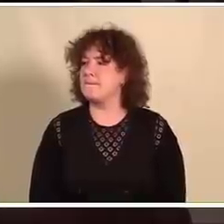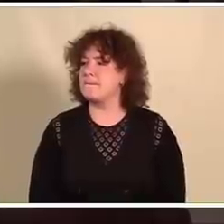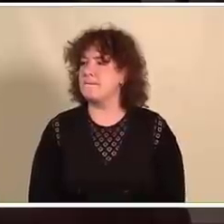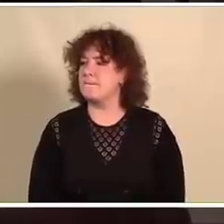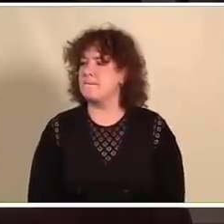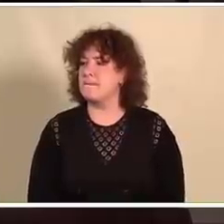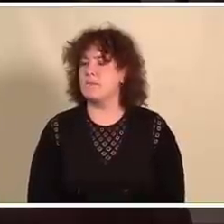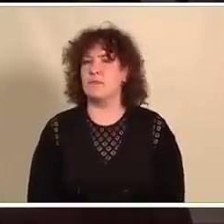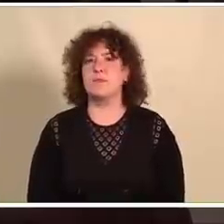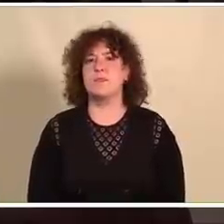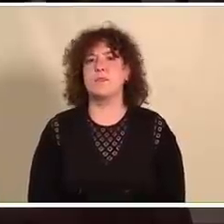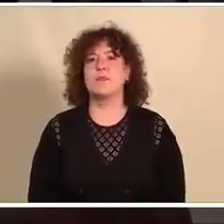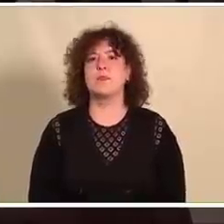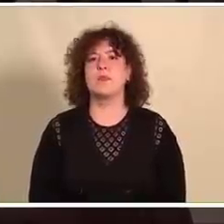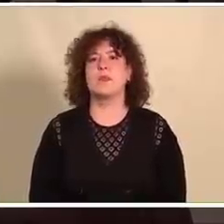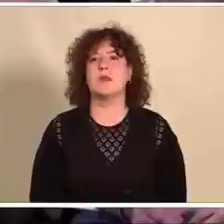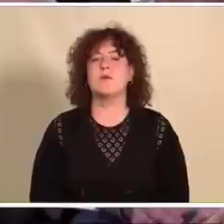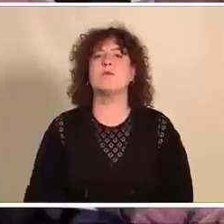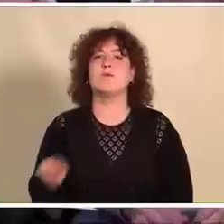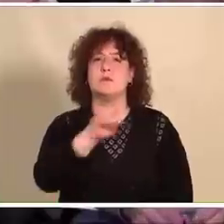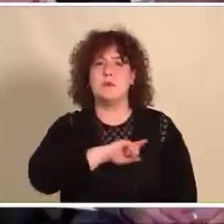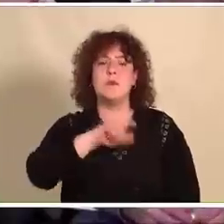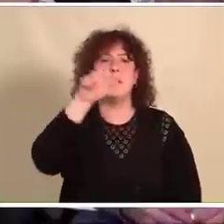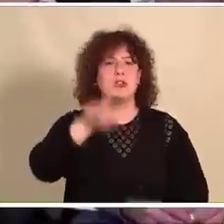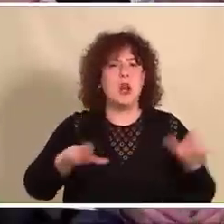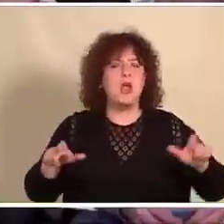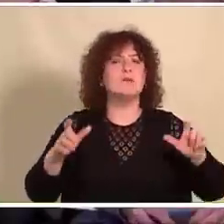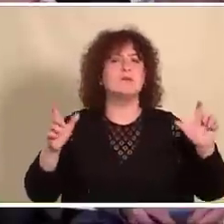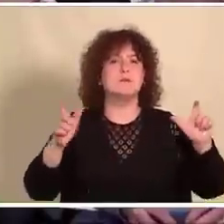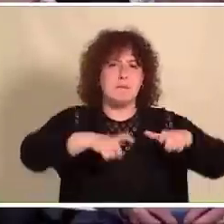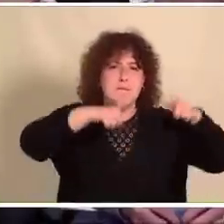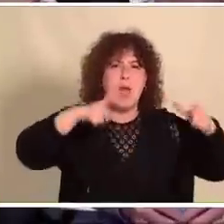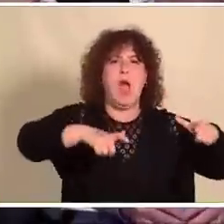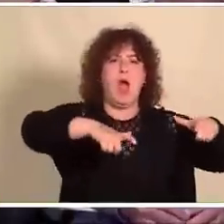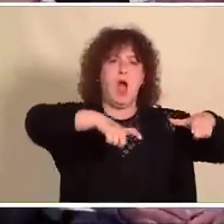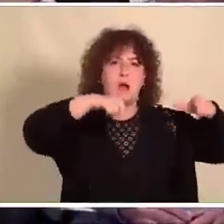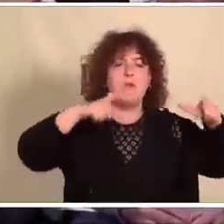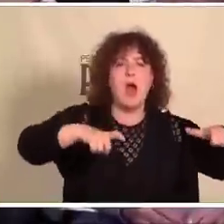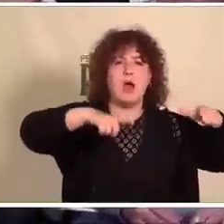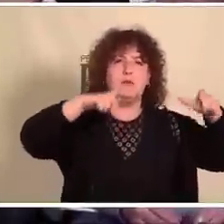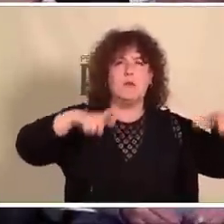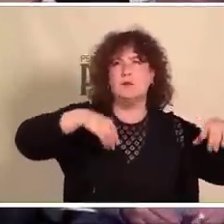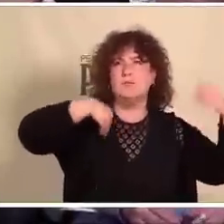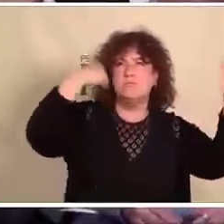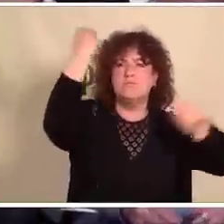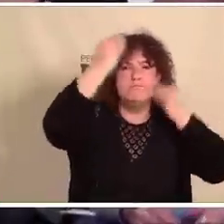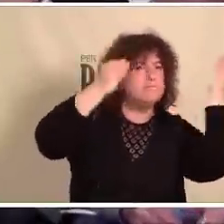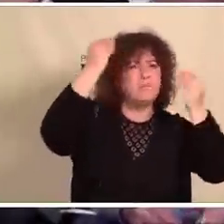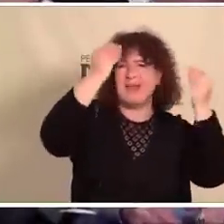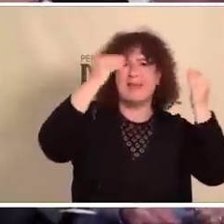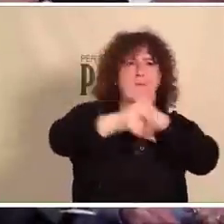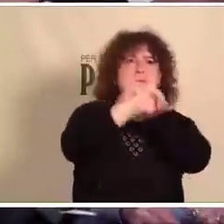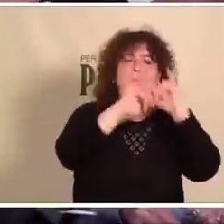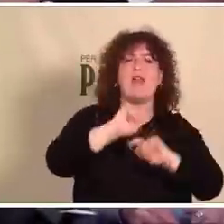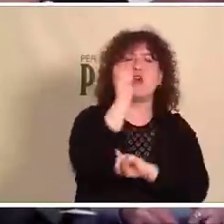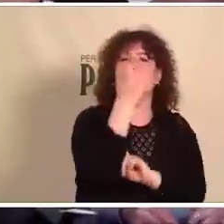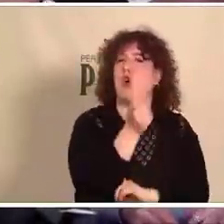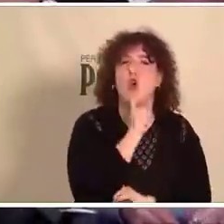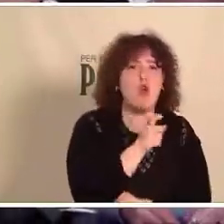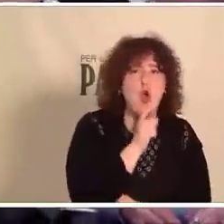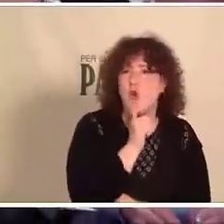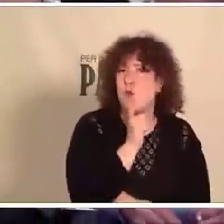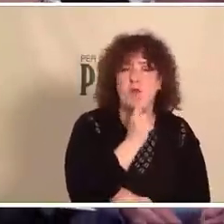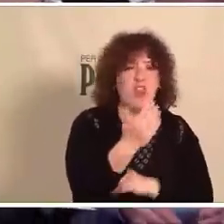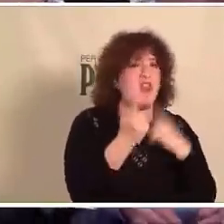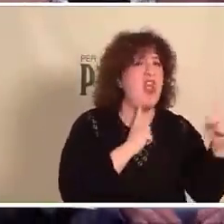somos cada vez más quienes pensamos que el camino que nos conducirá la Paz es precisamente este y no otro el del